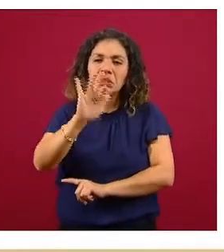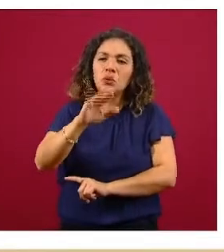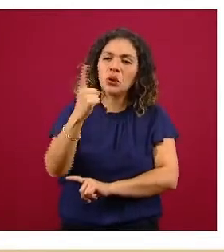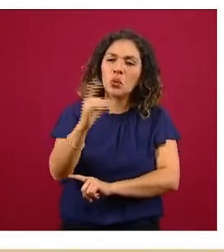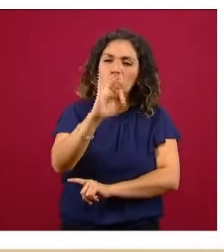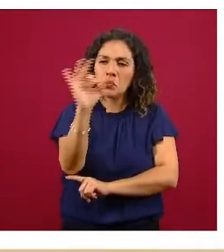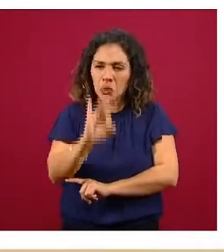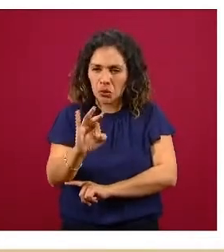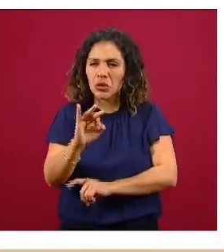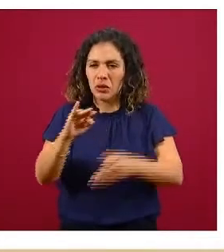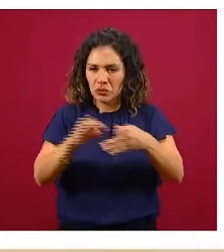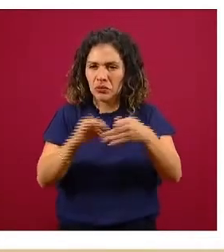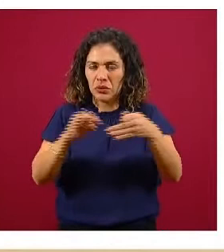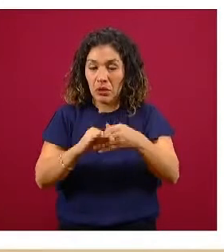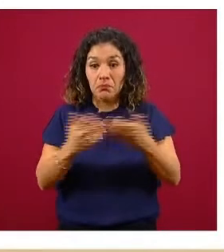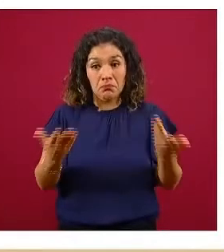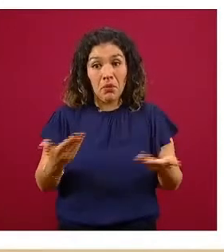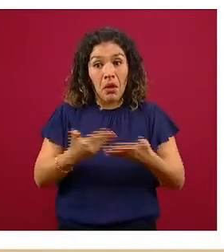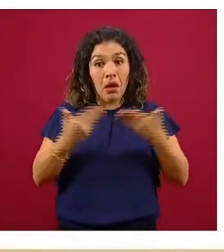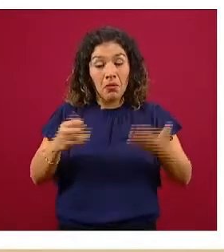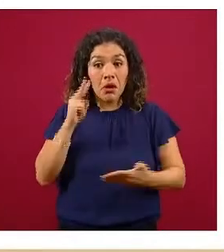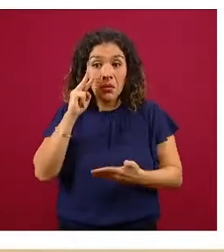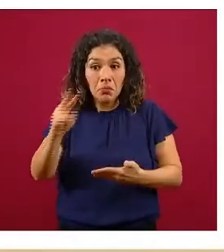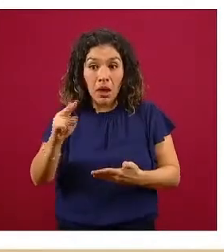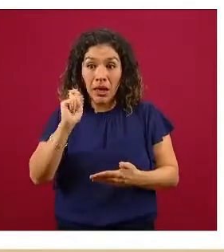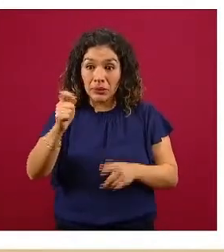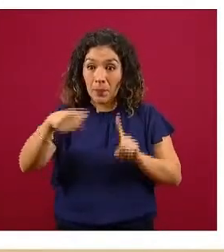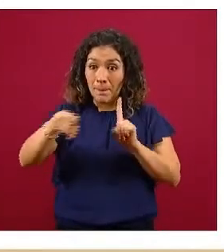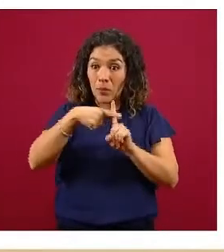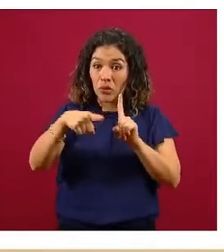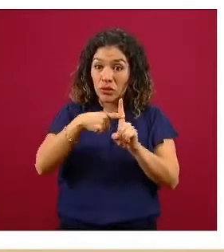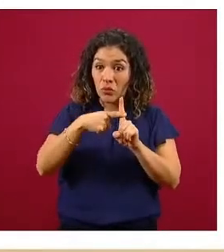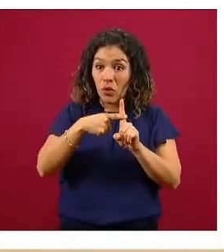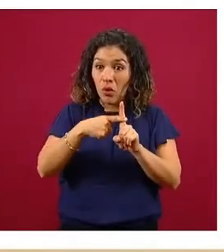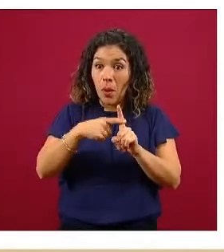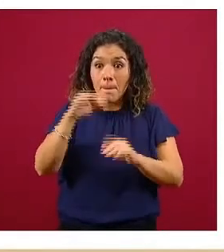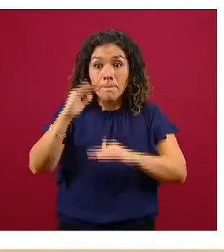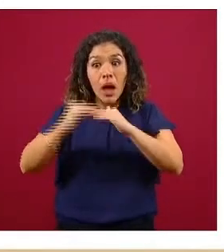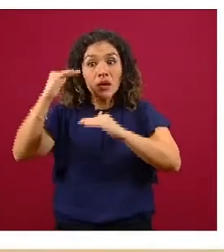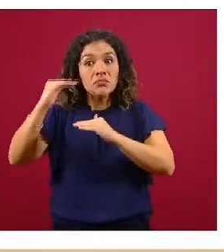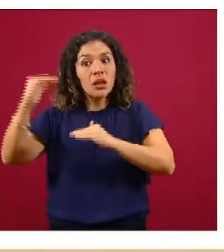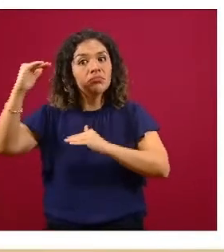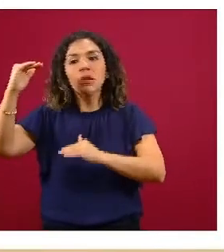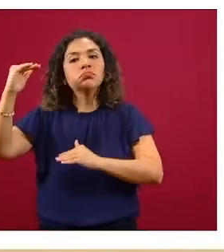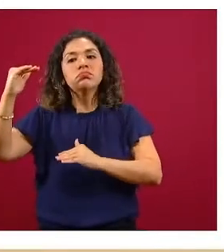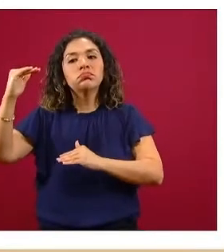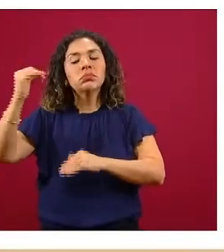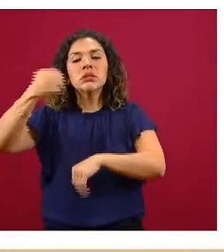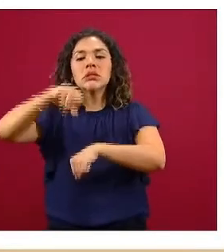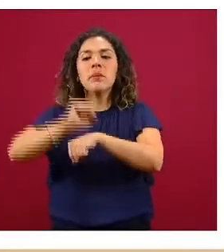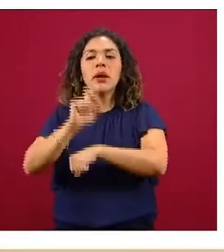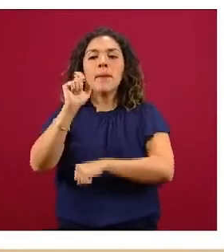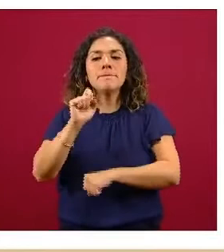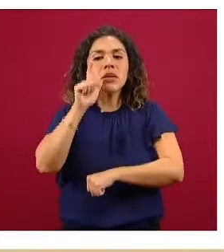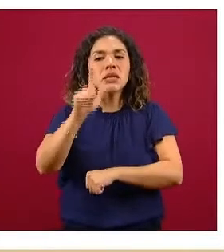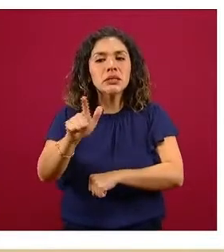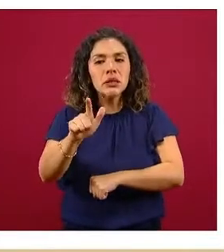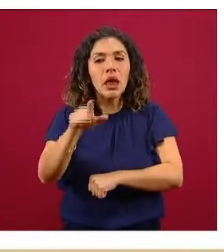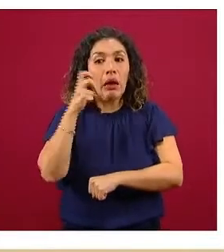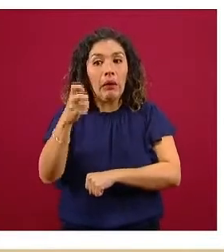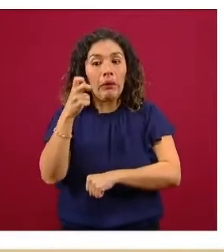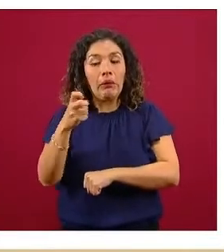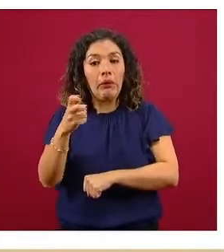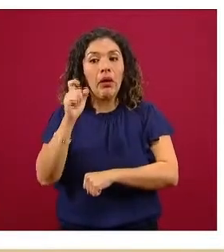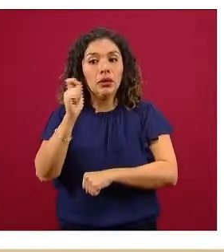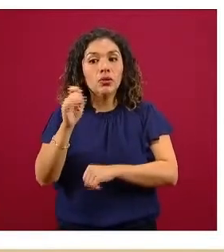51%. Interesante que este porcentaje de positividad no ha seguido incrementándose. En la semana 27, que es una semana